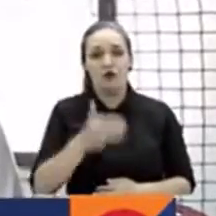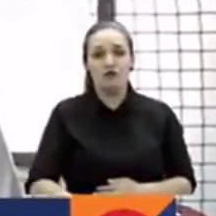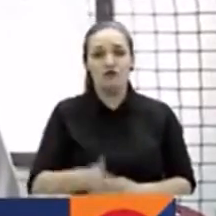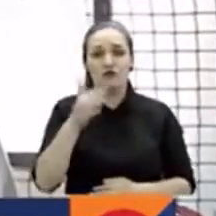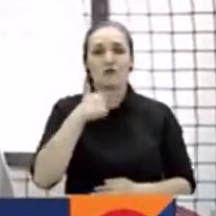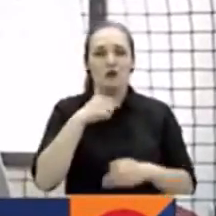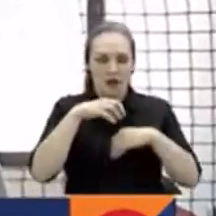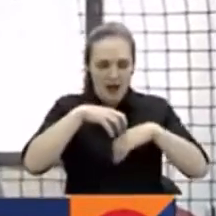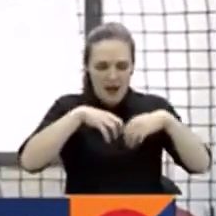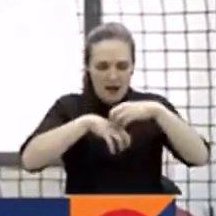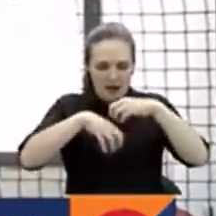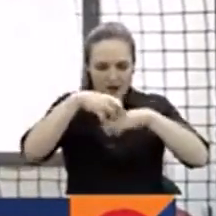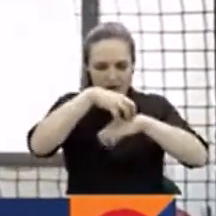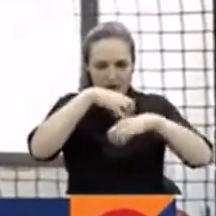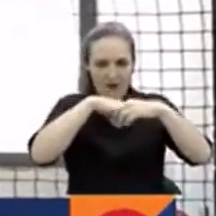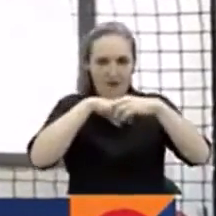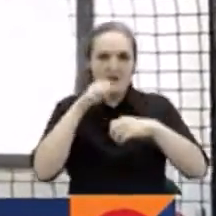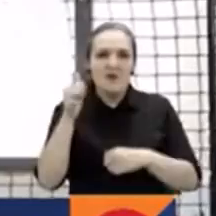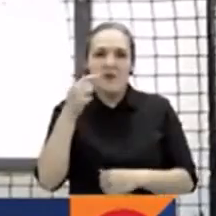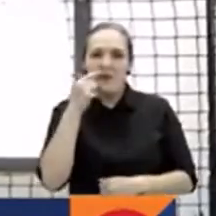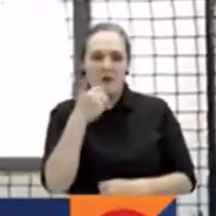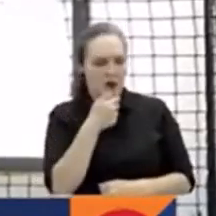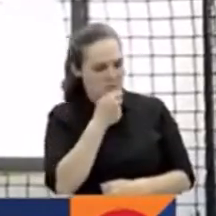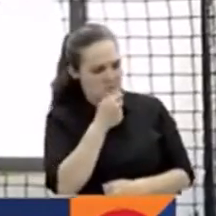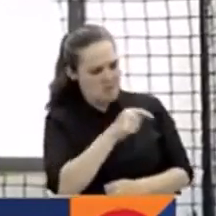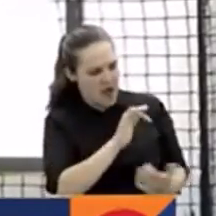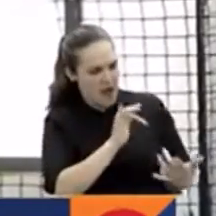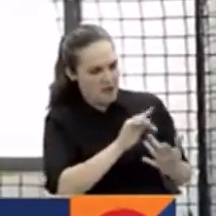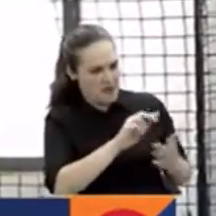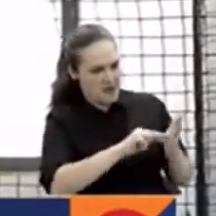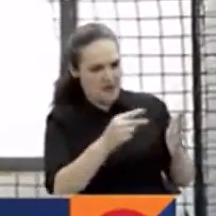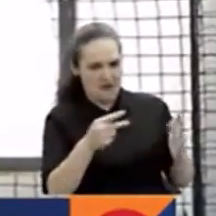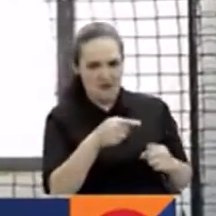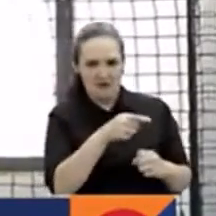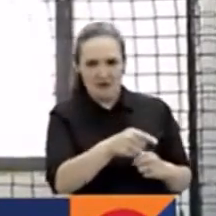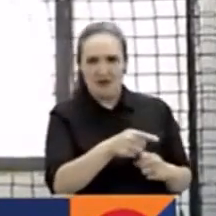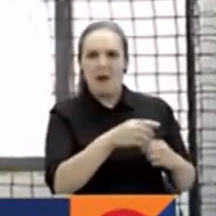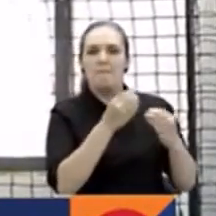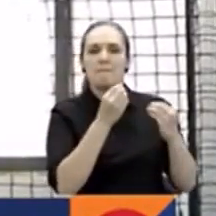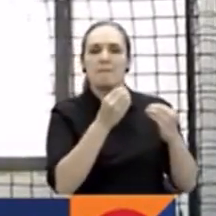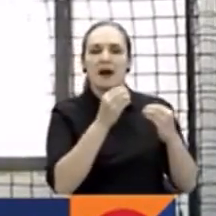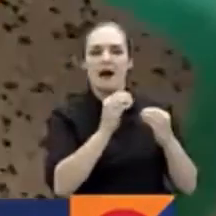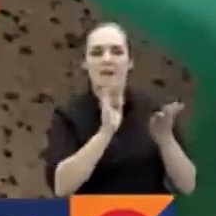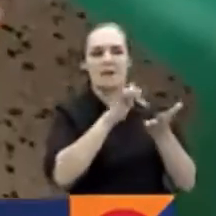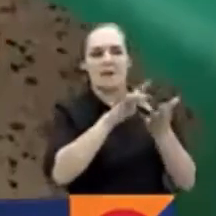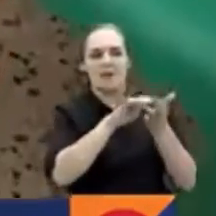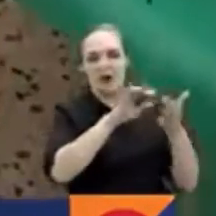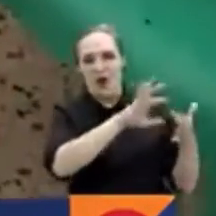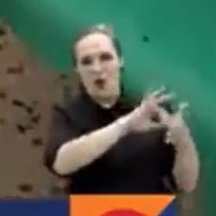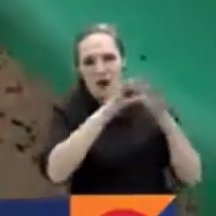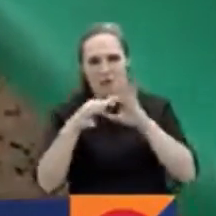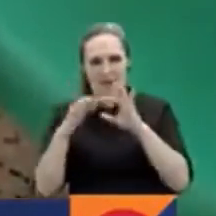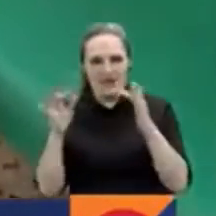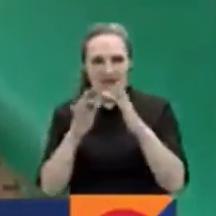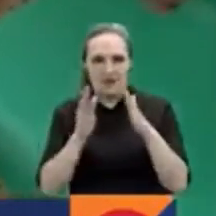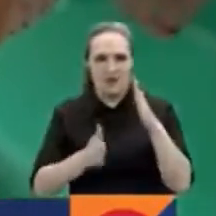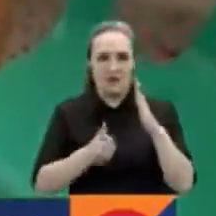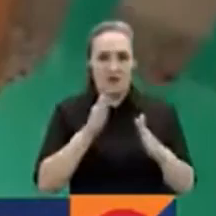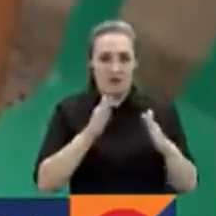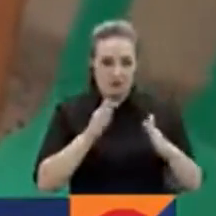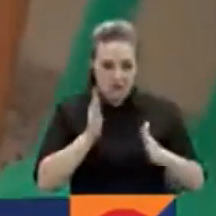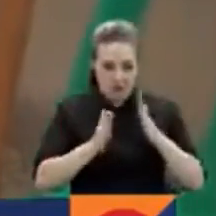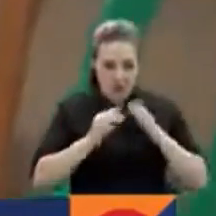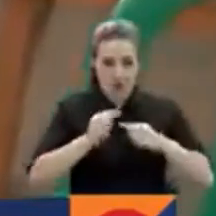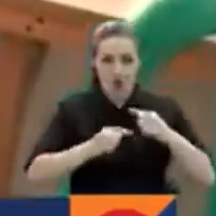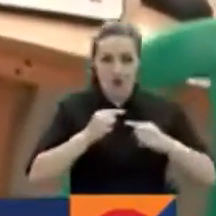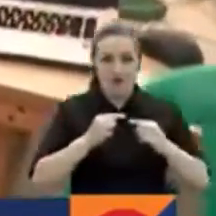y fueron mis mismos padres los que decidieron inculcarme esta nueva tecnología llamada BETS para poder participar en Olimpiadas de Robótica. Hacer un robot no